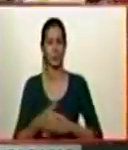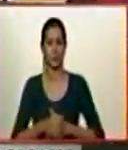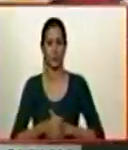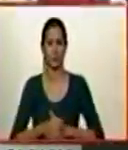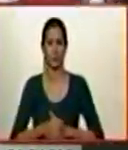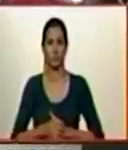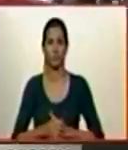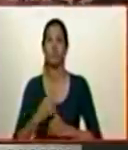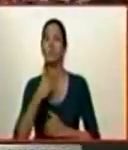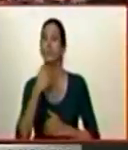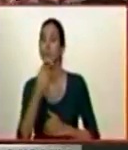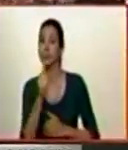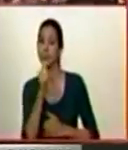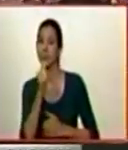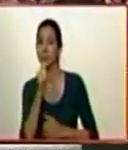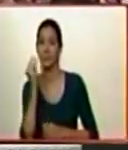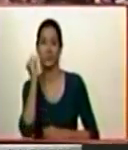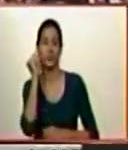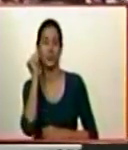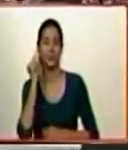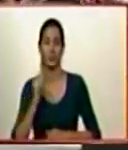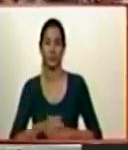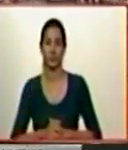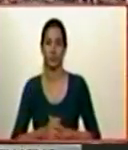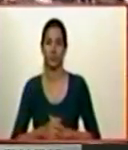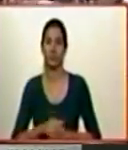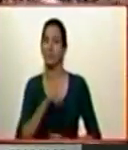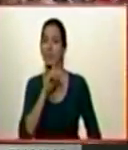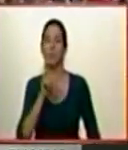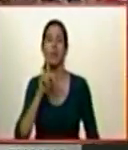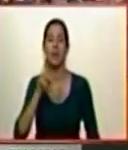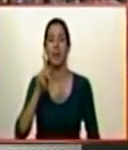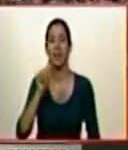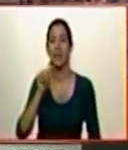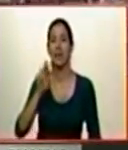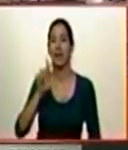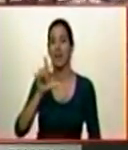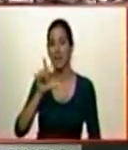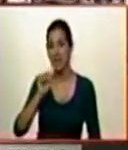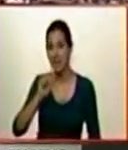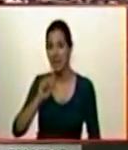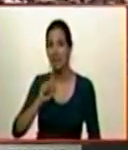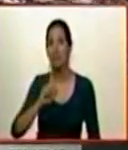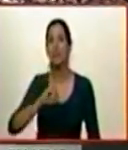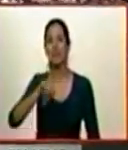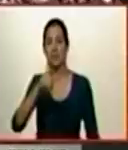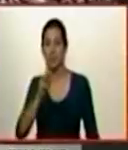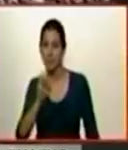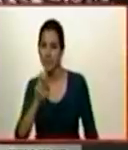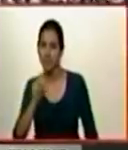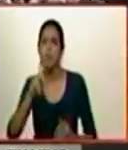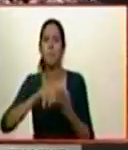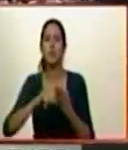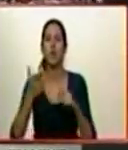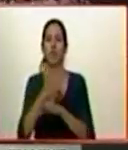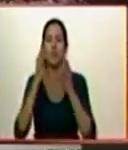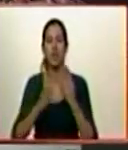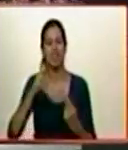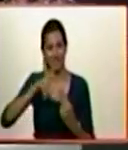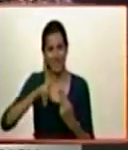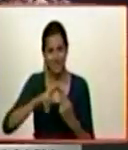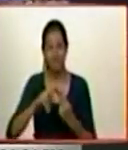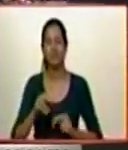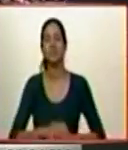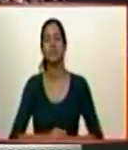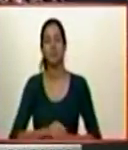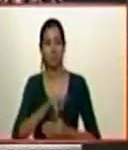en la voz de la camarada Carla Jiménez de Vielma, que va a leer para nosotras y para el